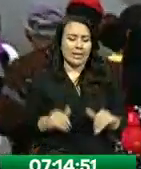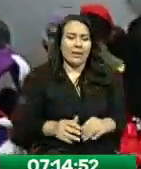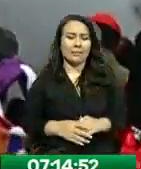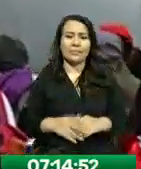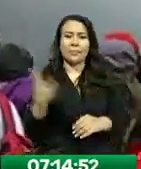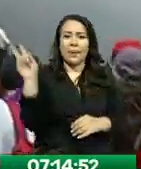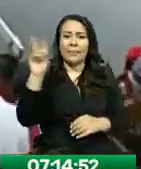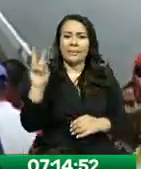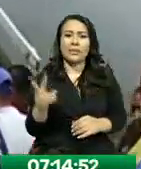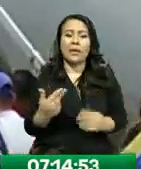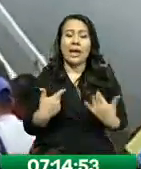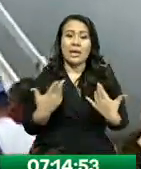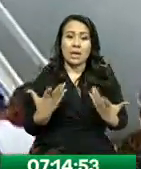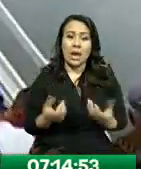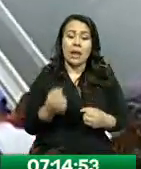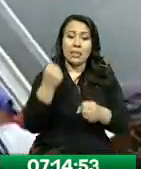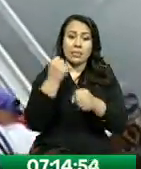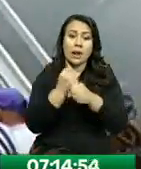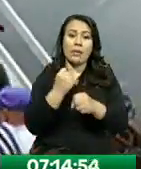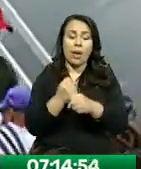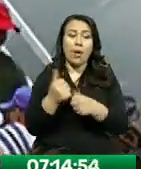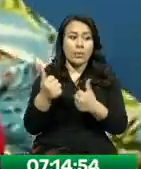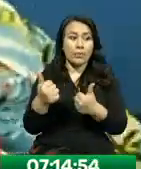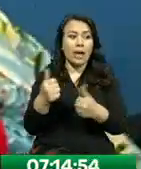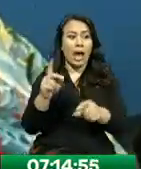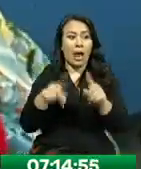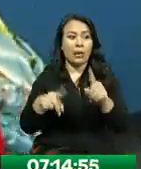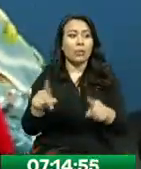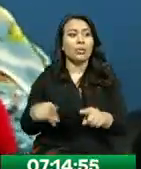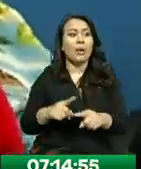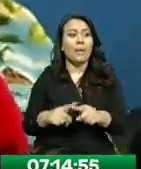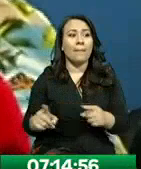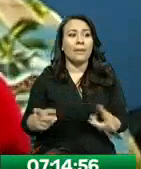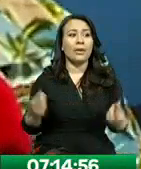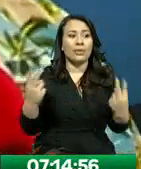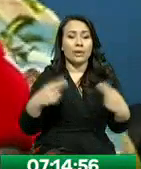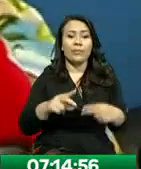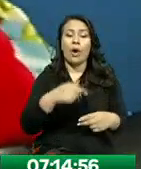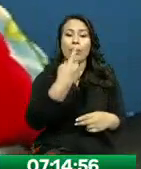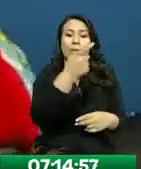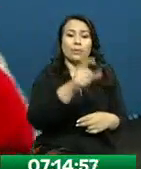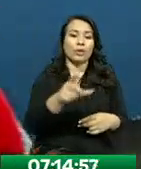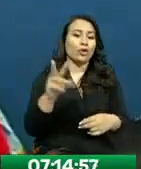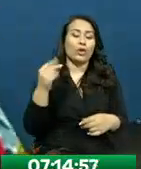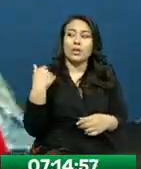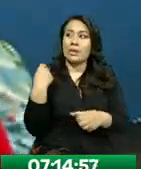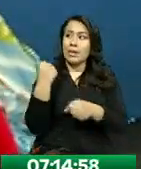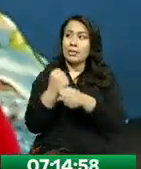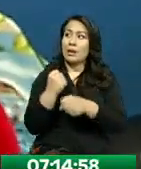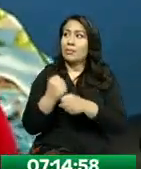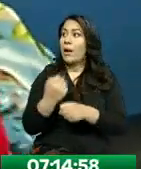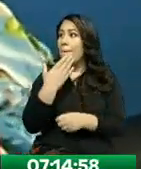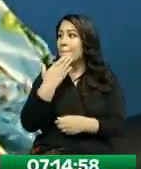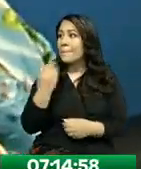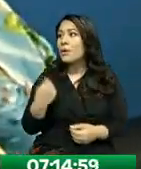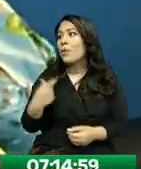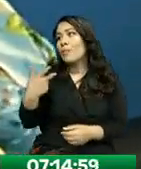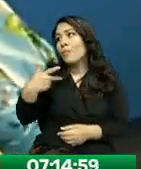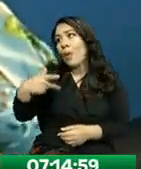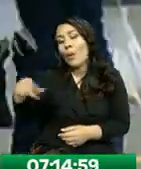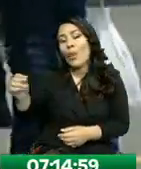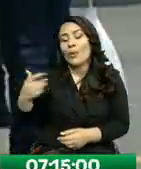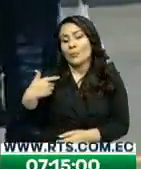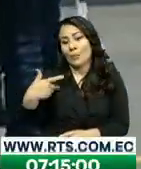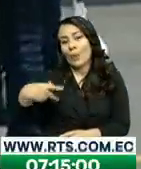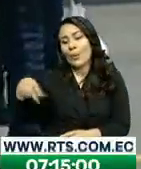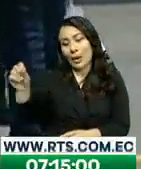Venezolanos que han conseguido trabajo y le está yendo muy bien, pero también hay otros que no han tenido la oportunidad. Entonces, ¿qué más le tiene?